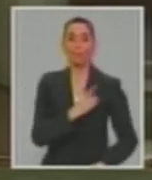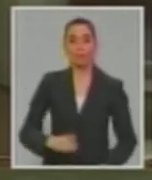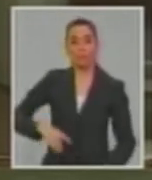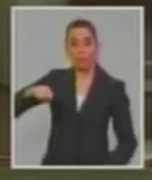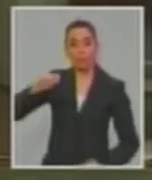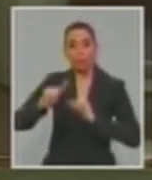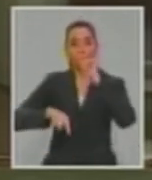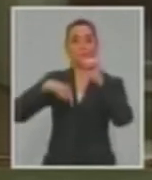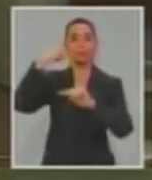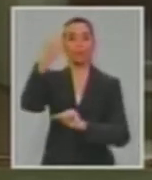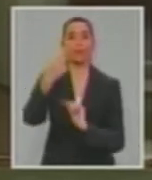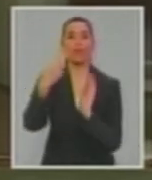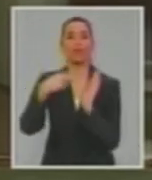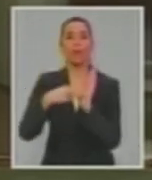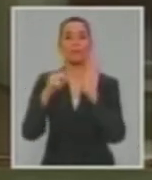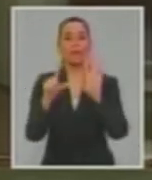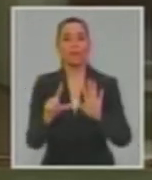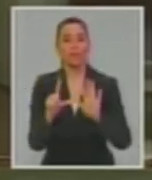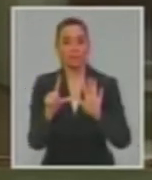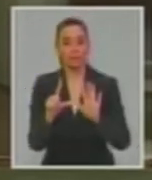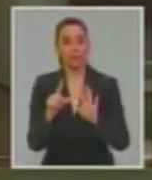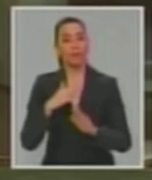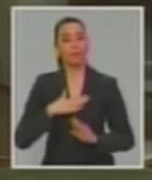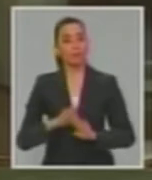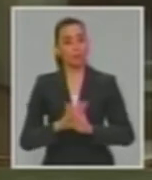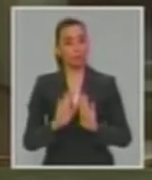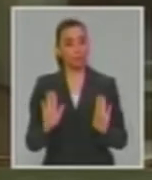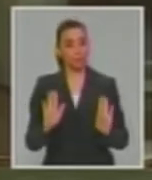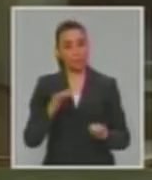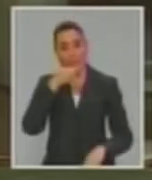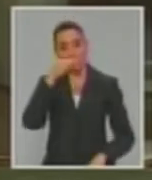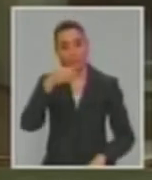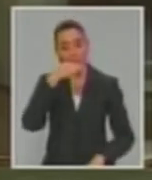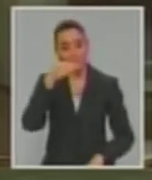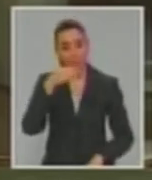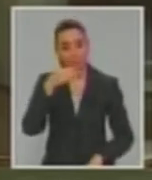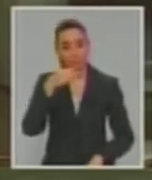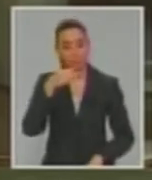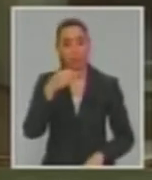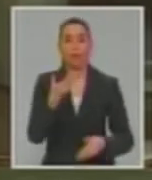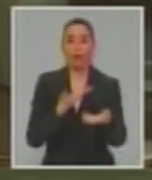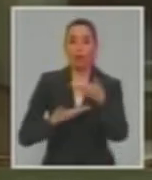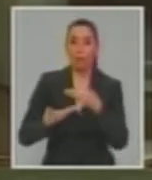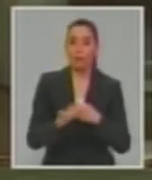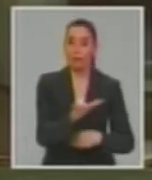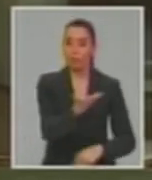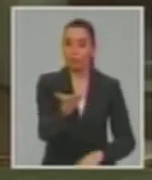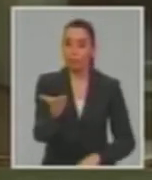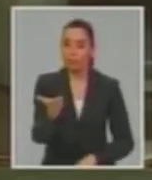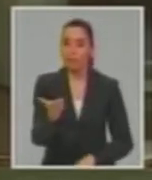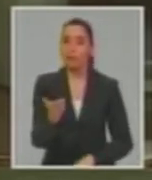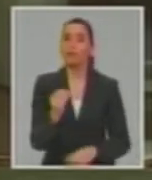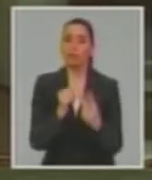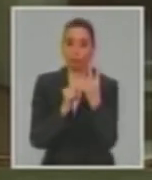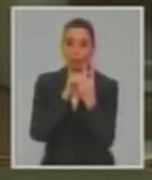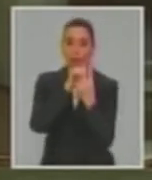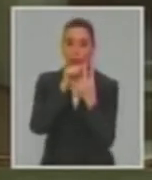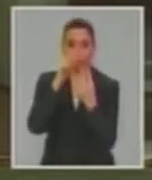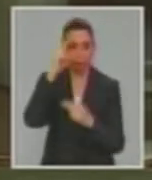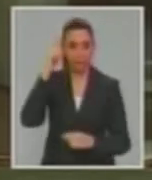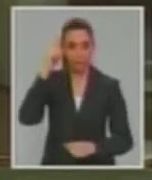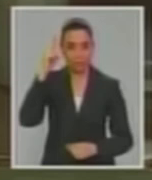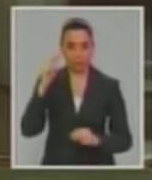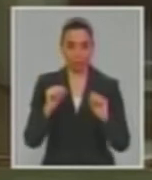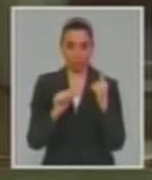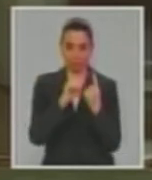del año 2017. Quiero terminar estas palabras compartiendo con ustedes dos reflexiones.